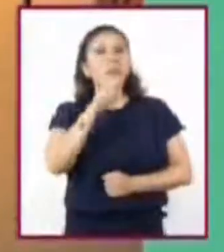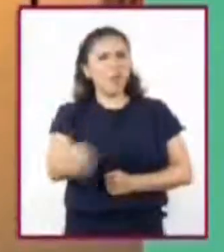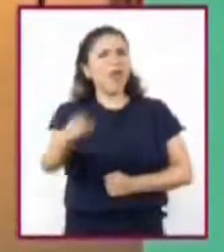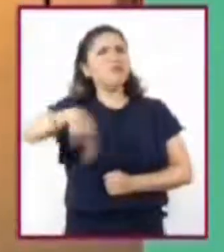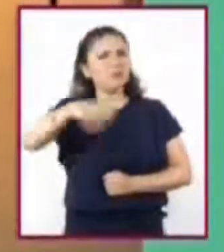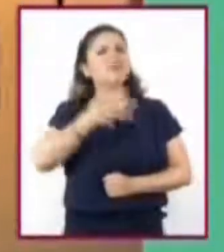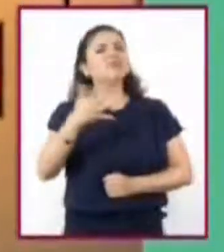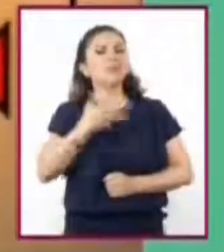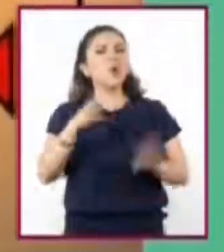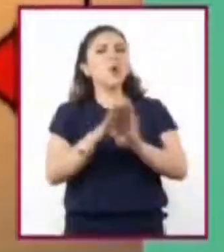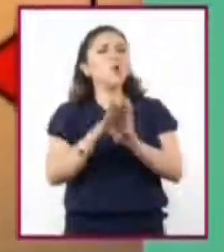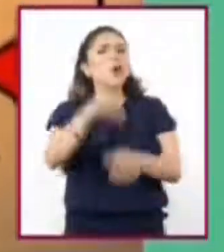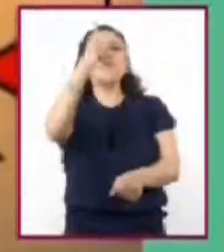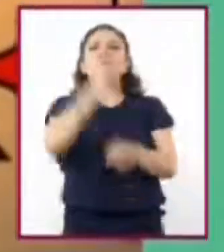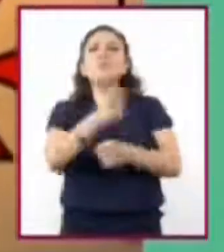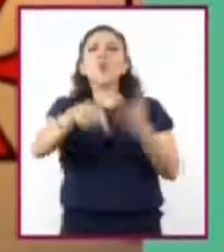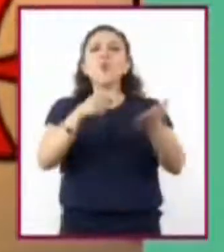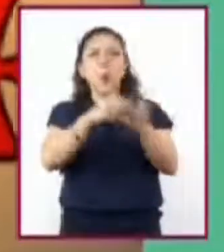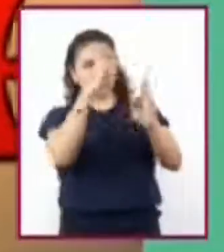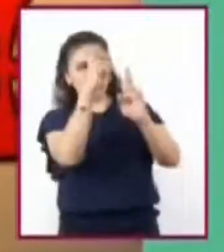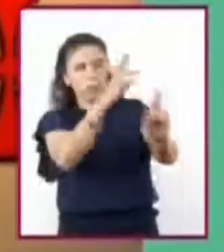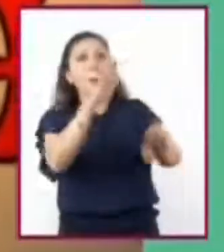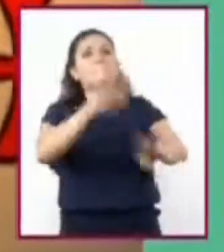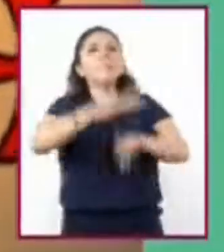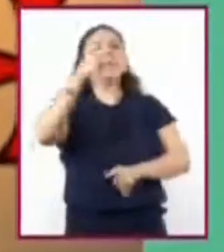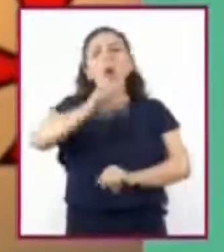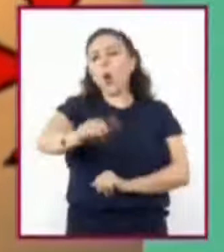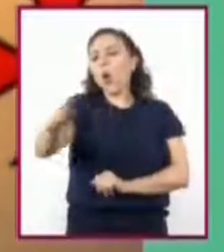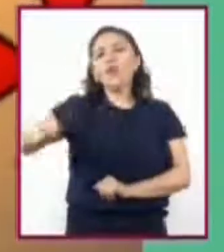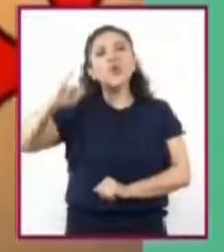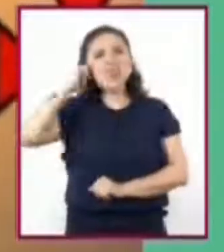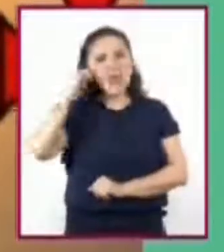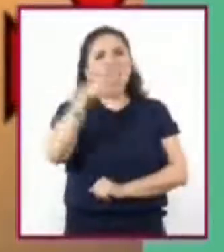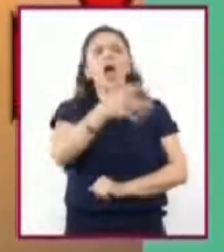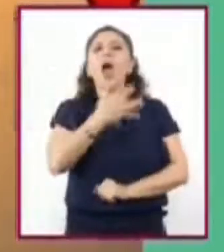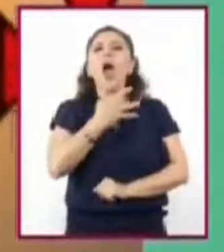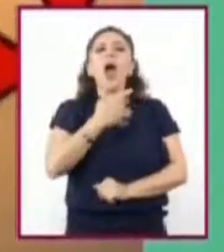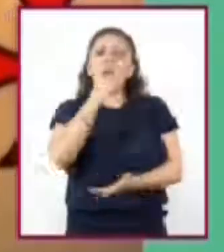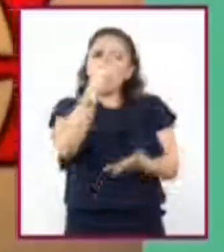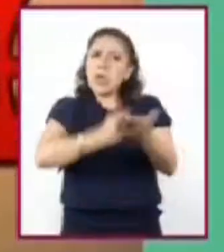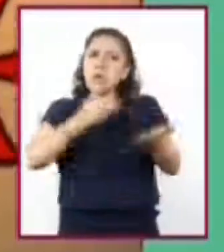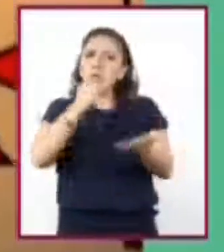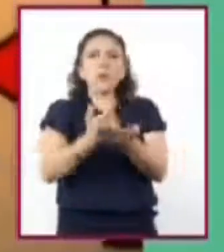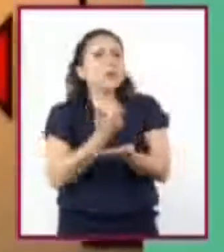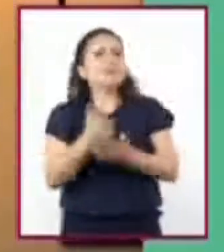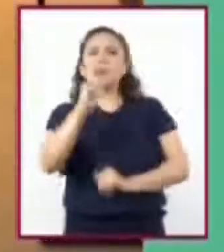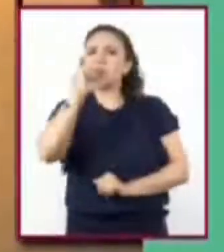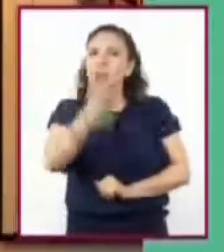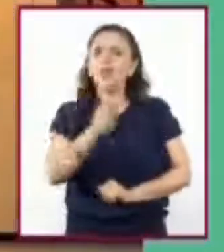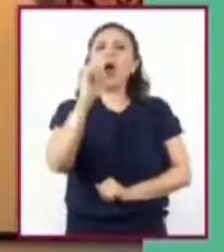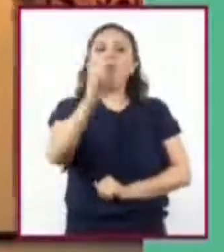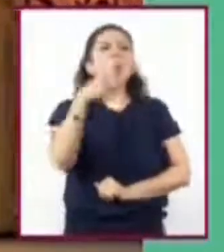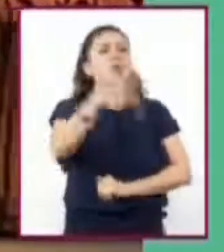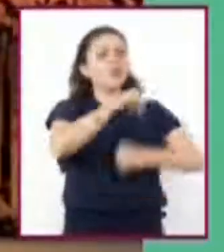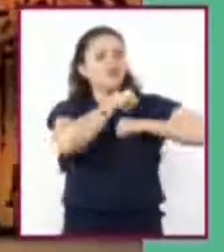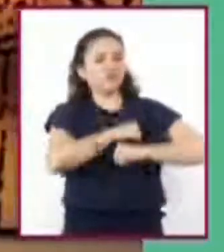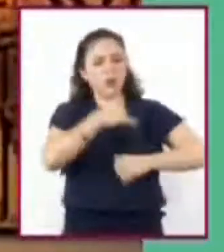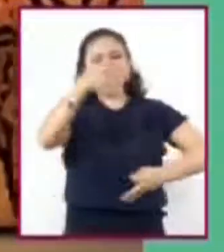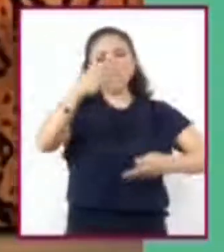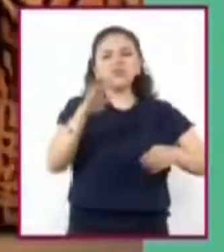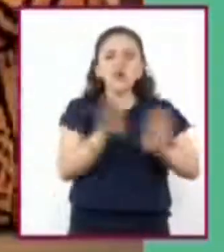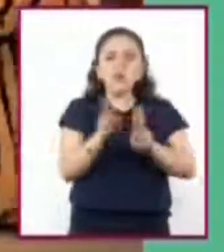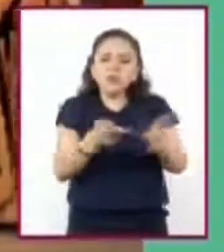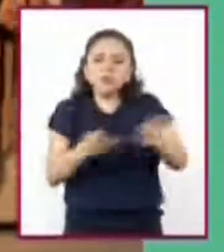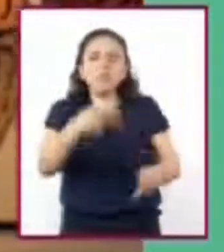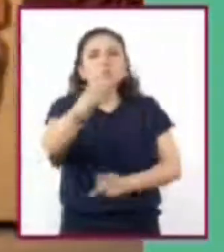que los colocaban por encima de los demás indígenas, pues conservaron la exención de impuestos, la autoridad y la jurisdicción de sus pueblos.